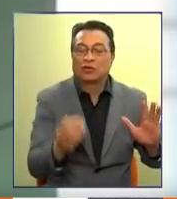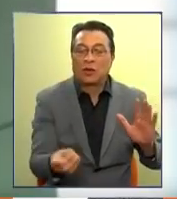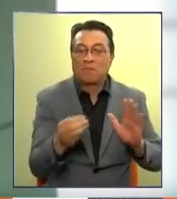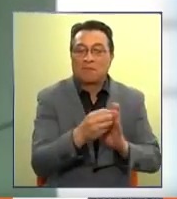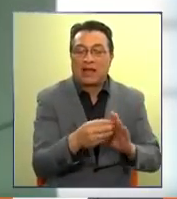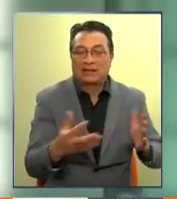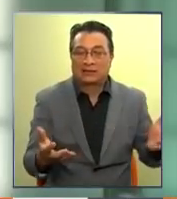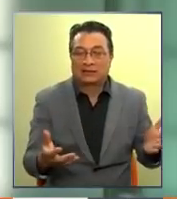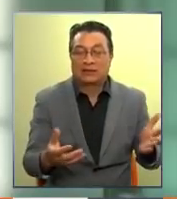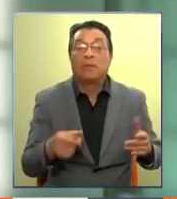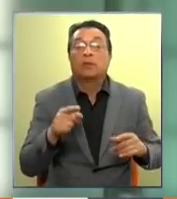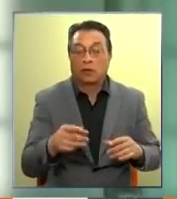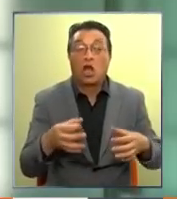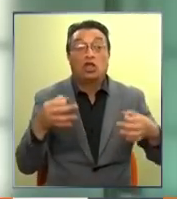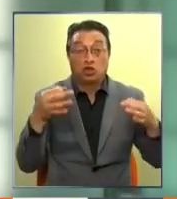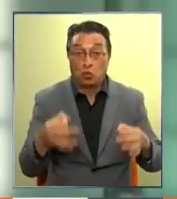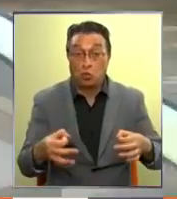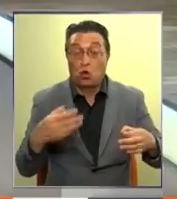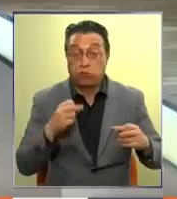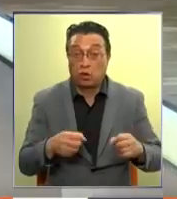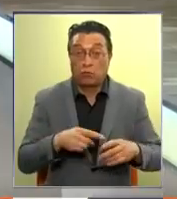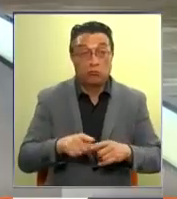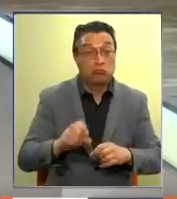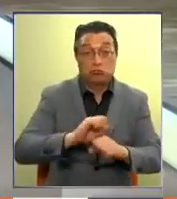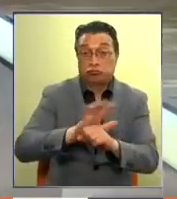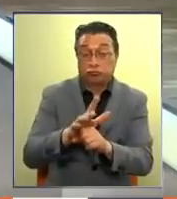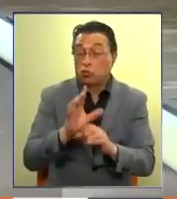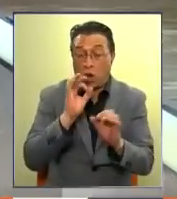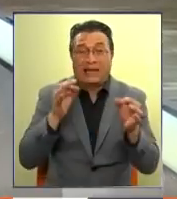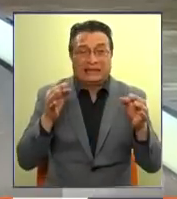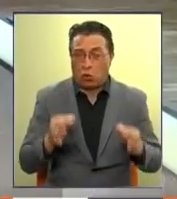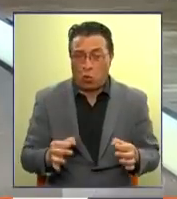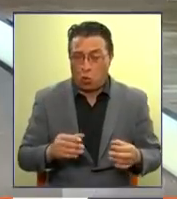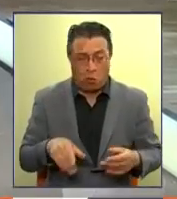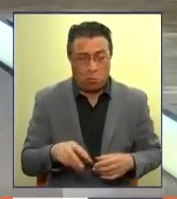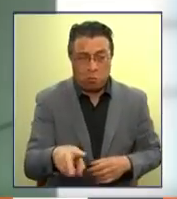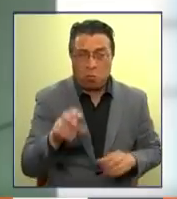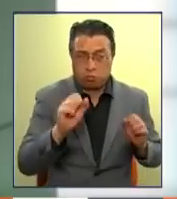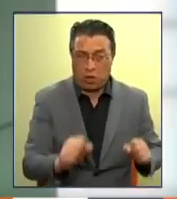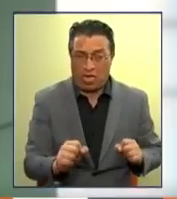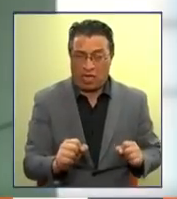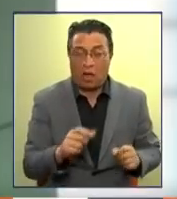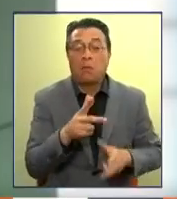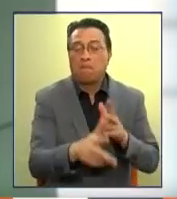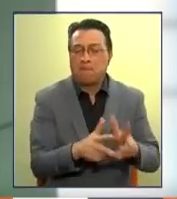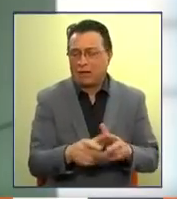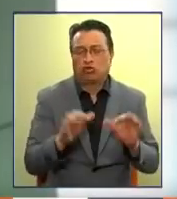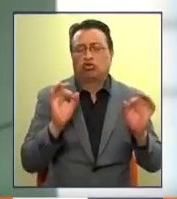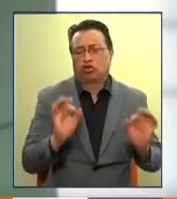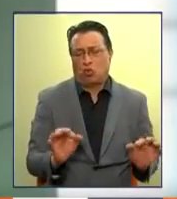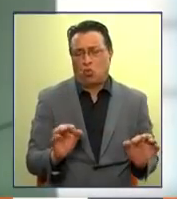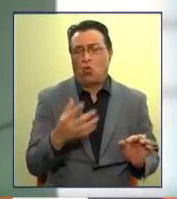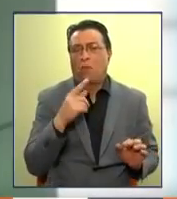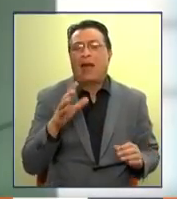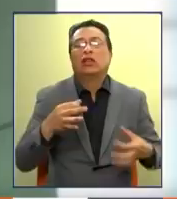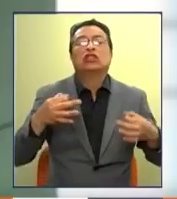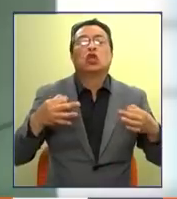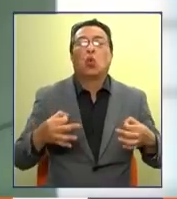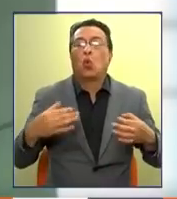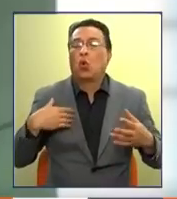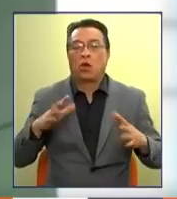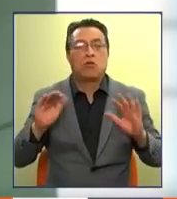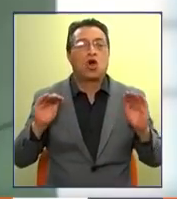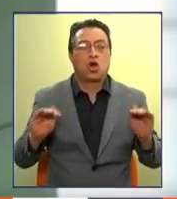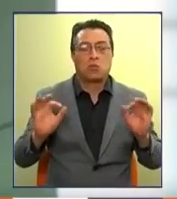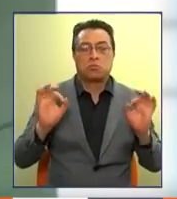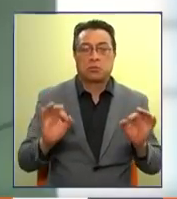Metro Santiago. O sea, ¿sigue siendo seguro viajar a pesar de la pandemia? Absolutamente. De hecho, el Metro de Santiago y todos los otros metros del mundo